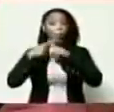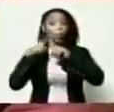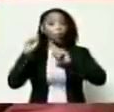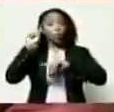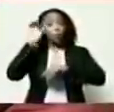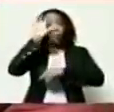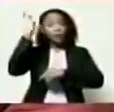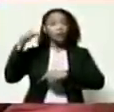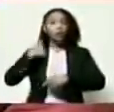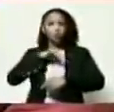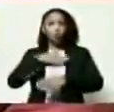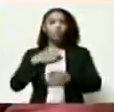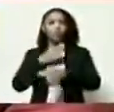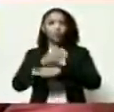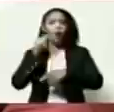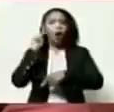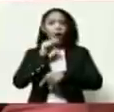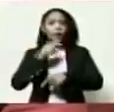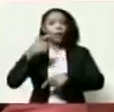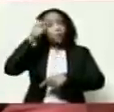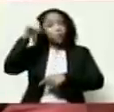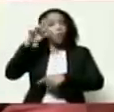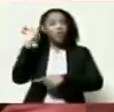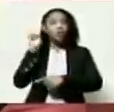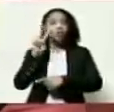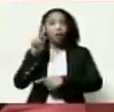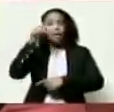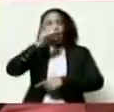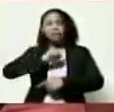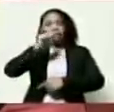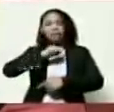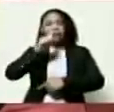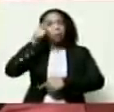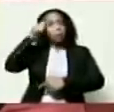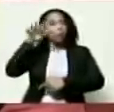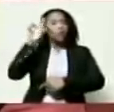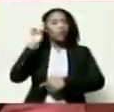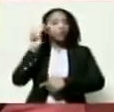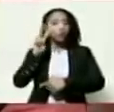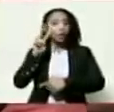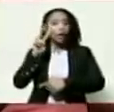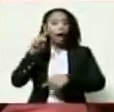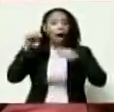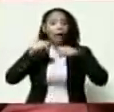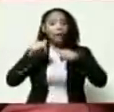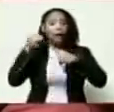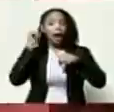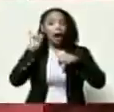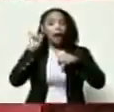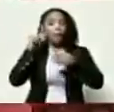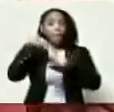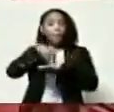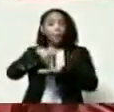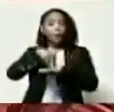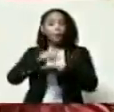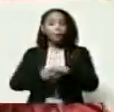nosotros pasamos por ahí y el pueblo de Venezuela resistió y el pueblo de Venezuela aquí está de pie